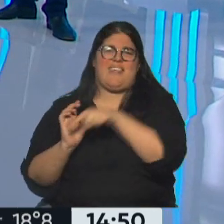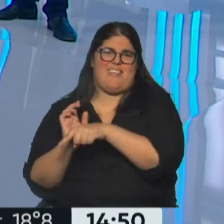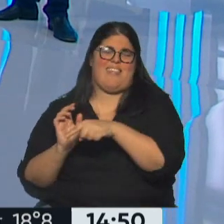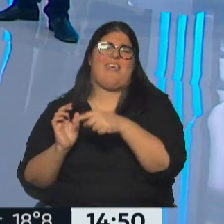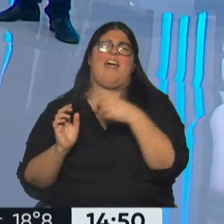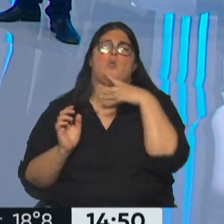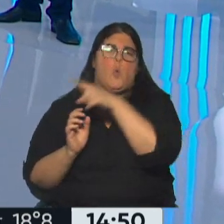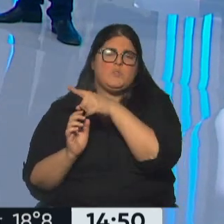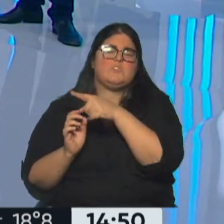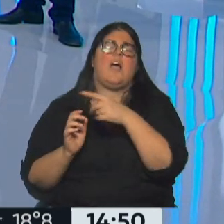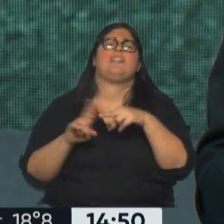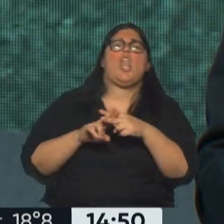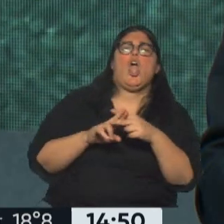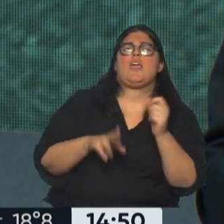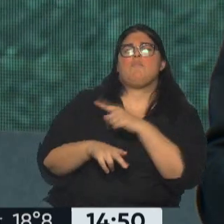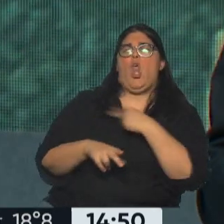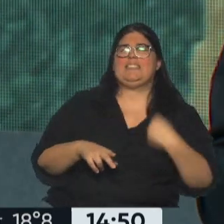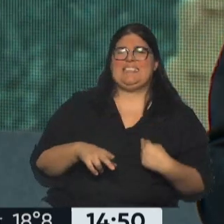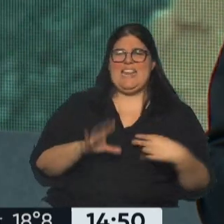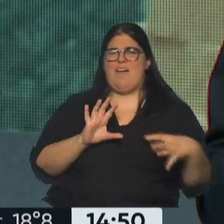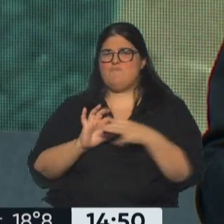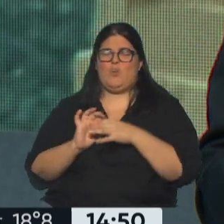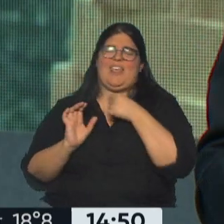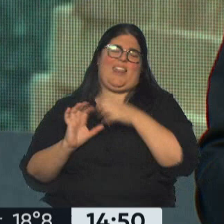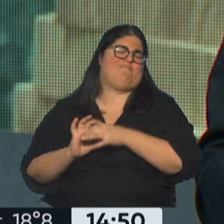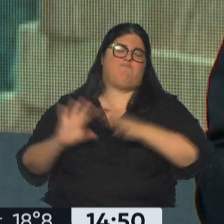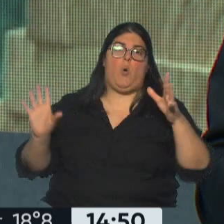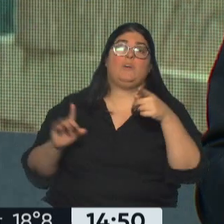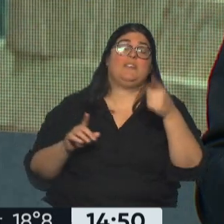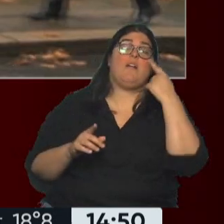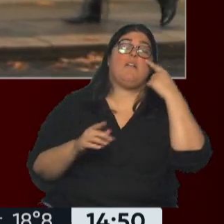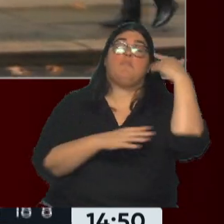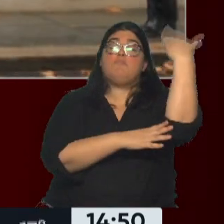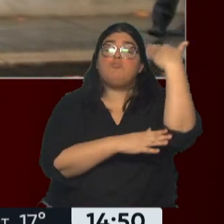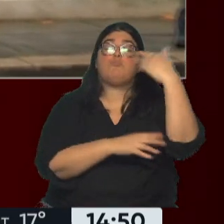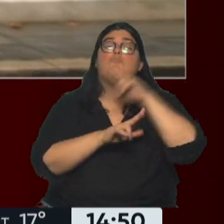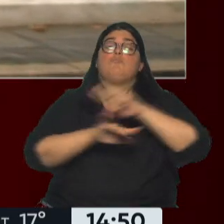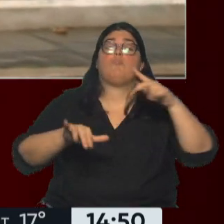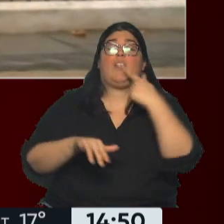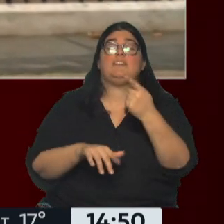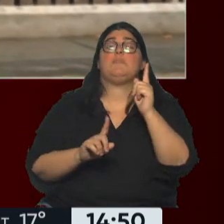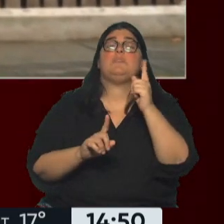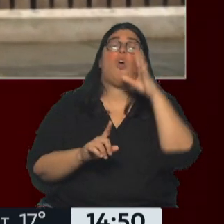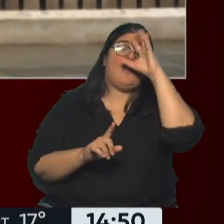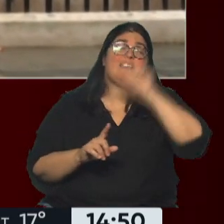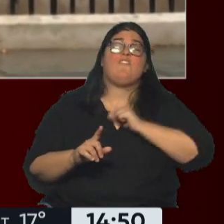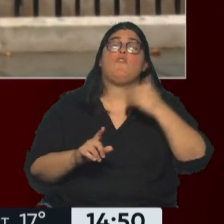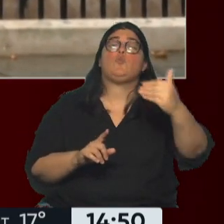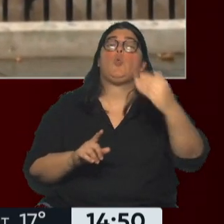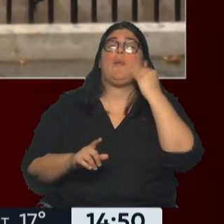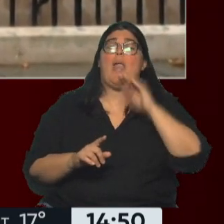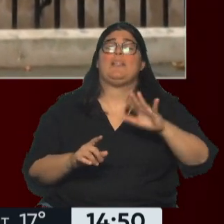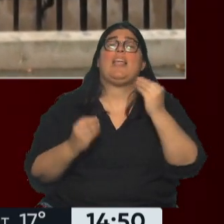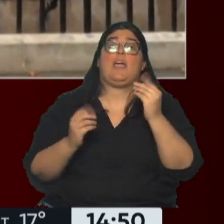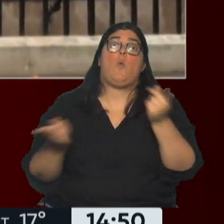términos tecnológicos con China. Y presentaba como el desafío para las décadas que venían para Gran Bretaña reconstruir su influencia en